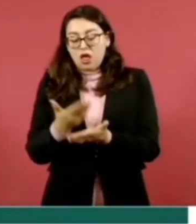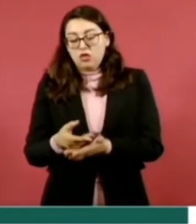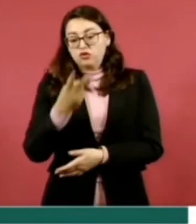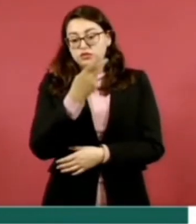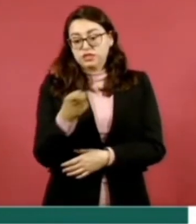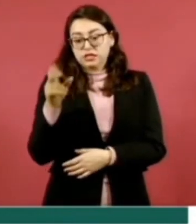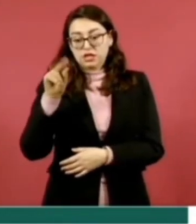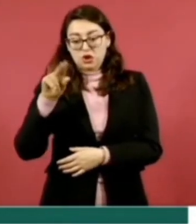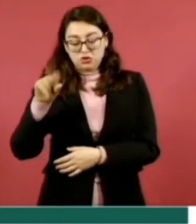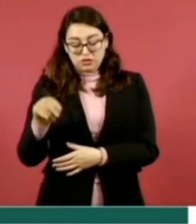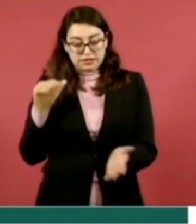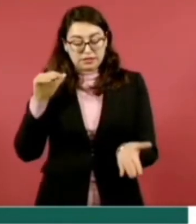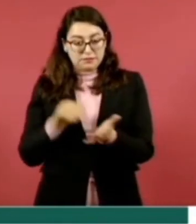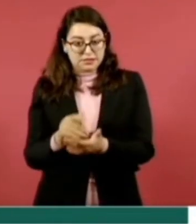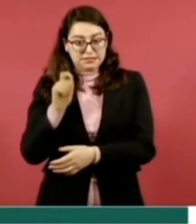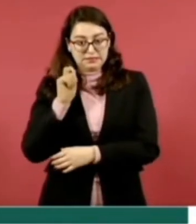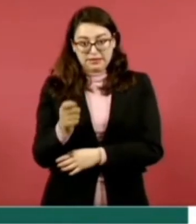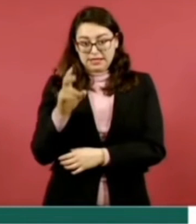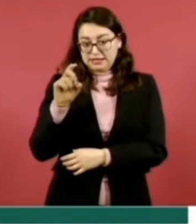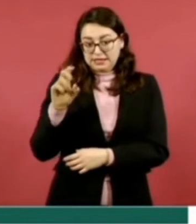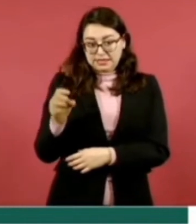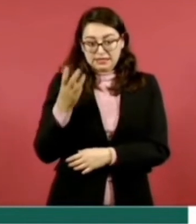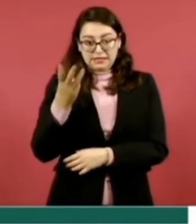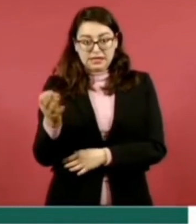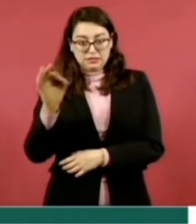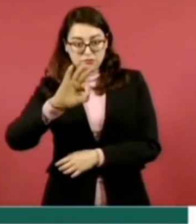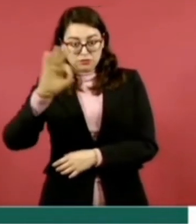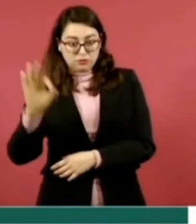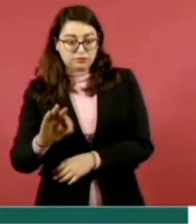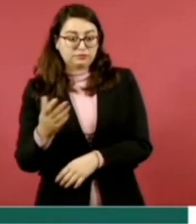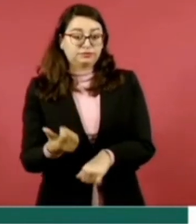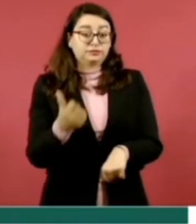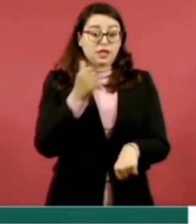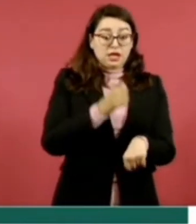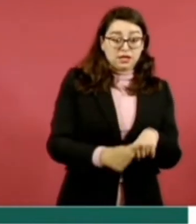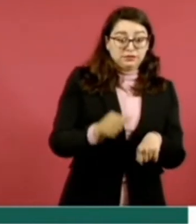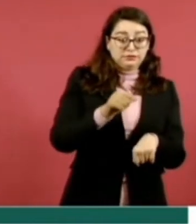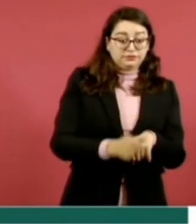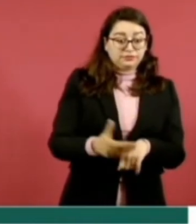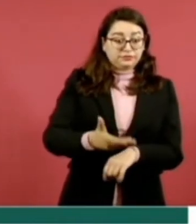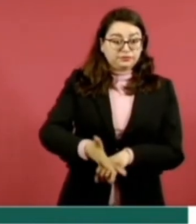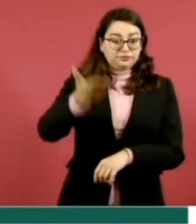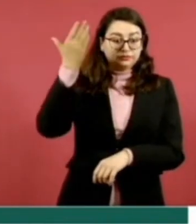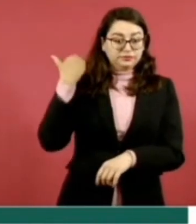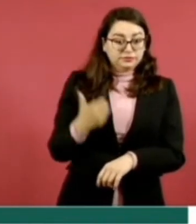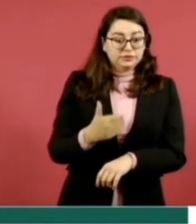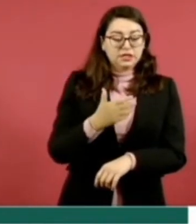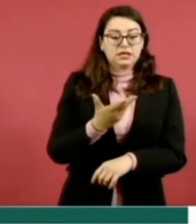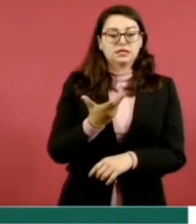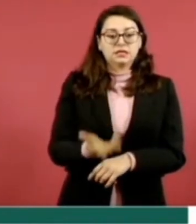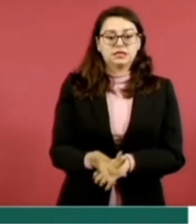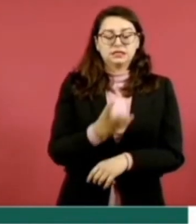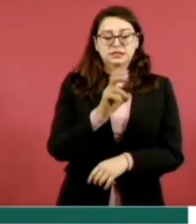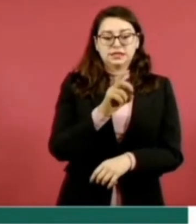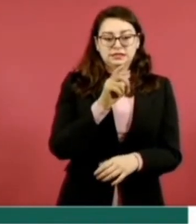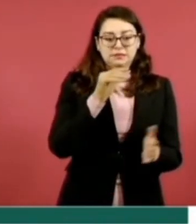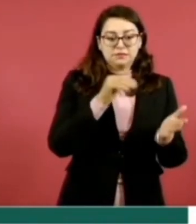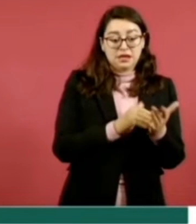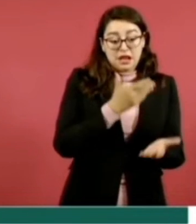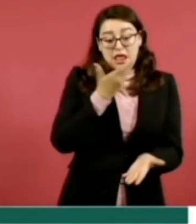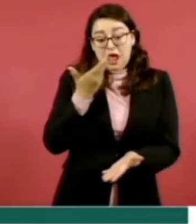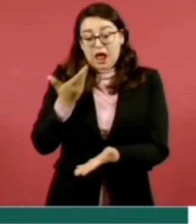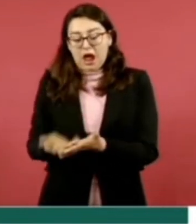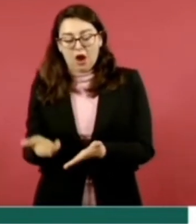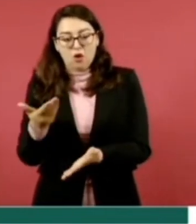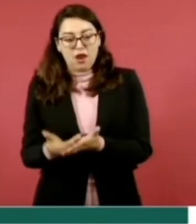incremento del 33%, y las cirugías pasaron de 53,000 a 60,000, es decir, se ha visto un incremento